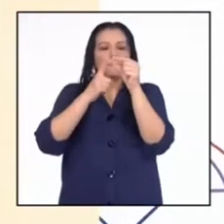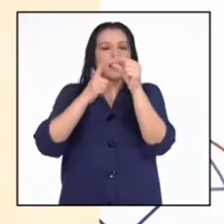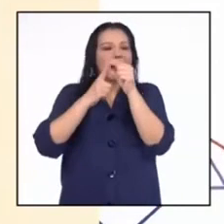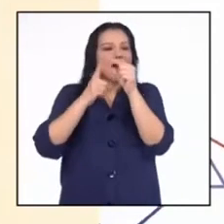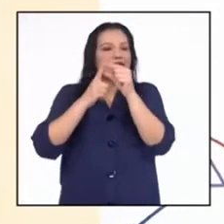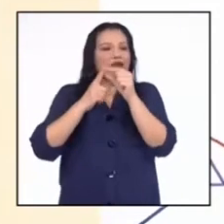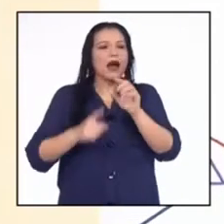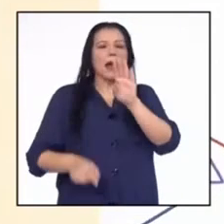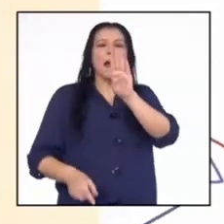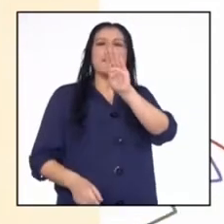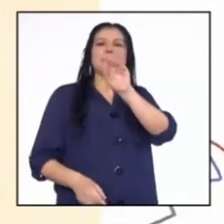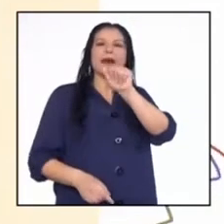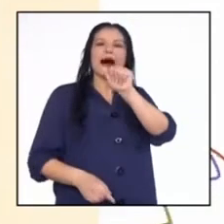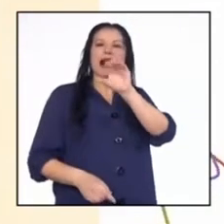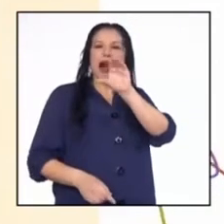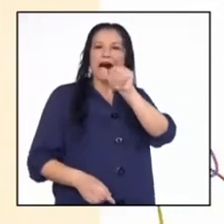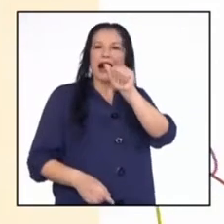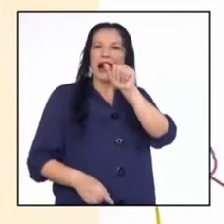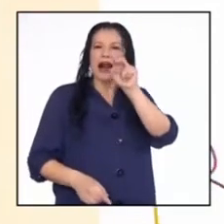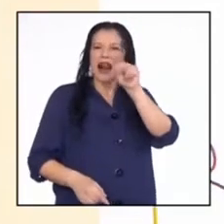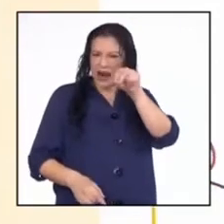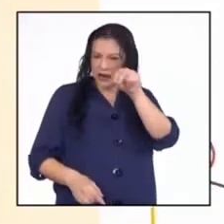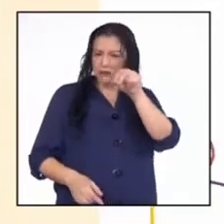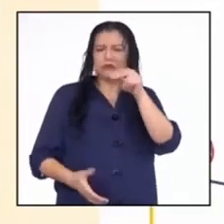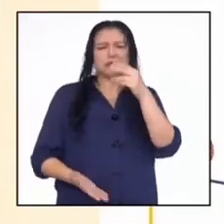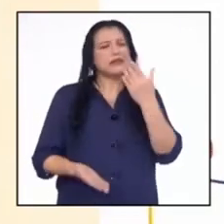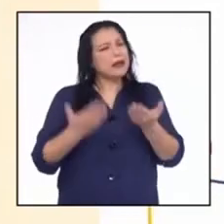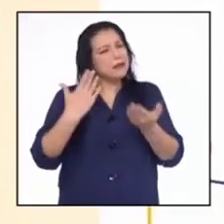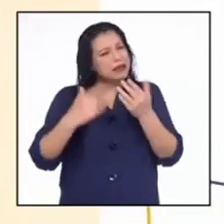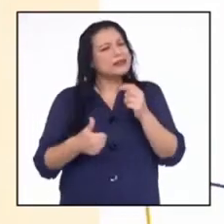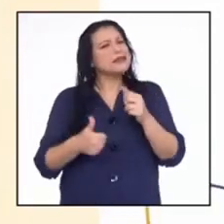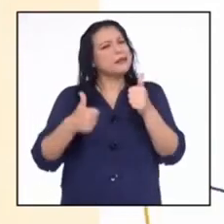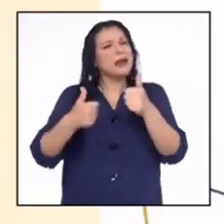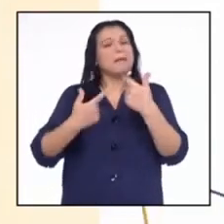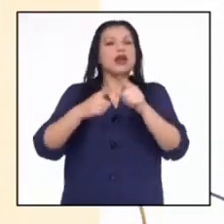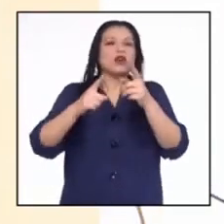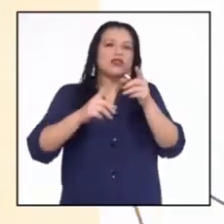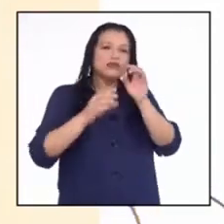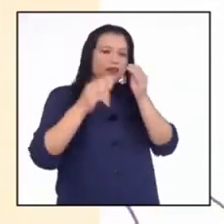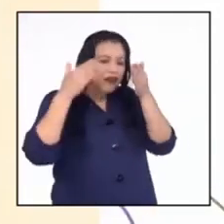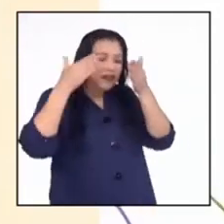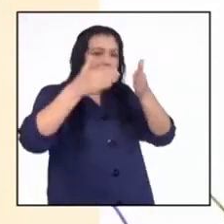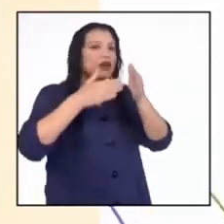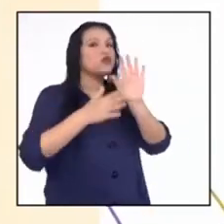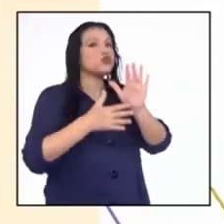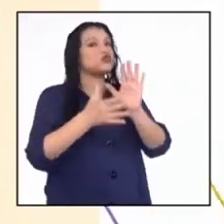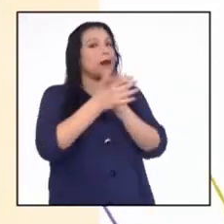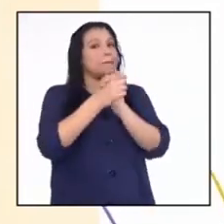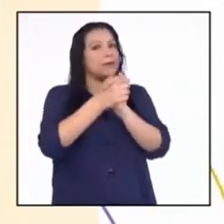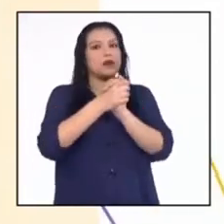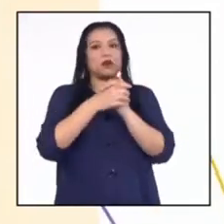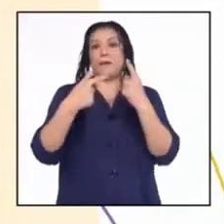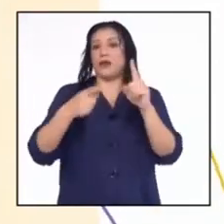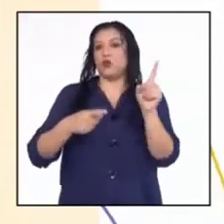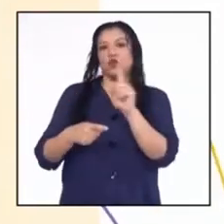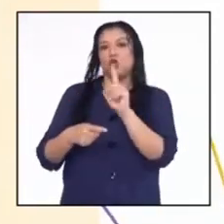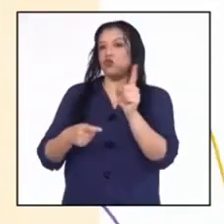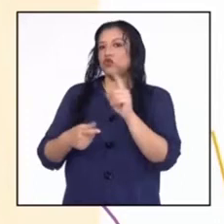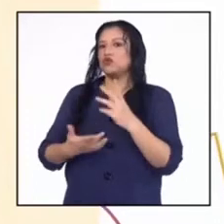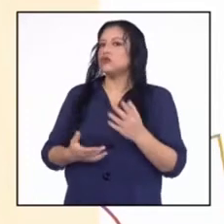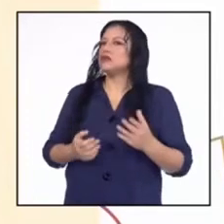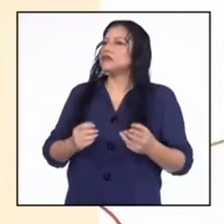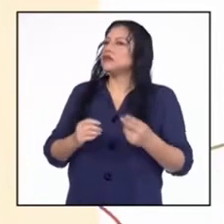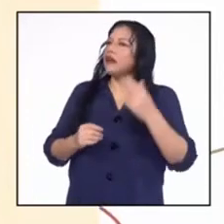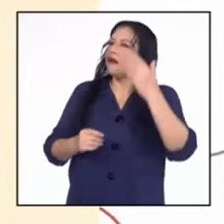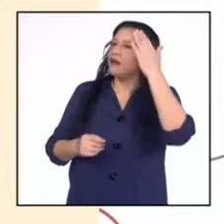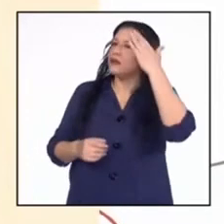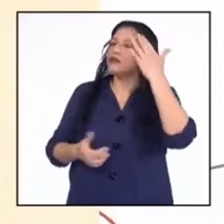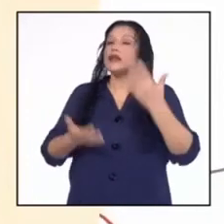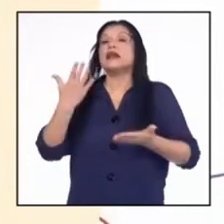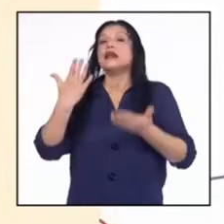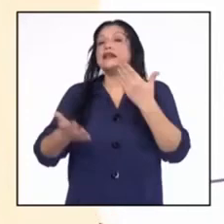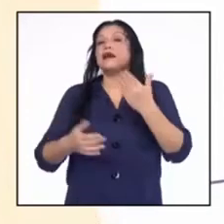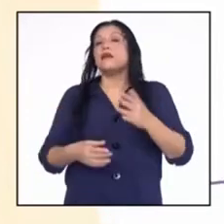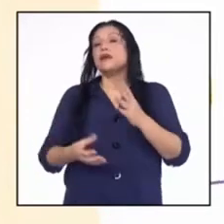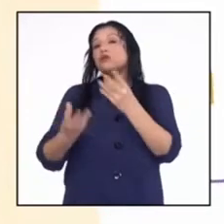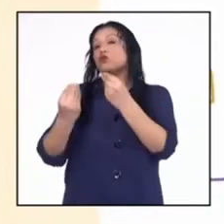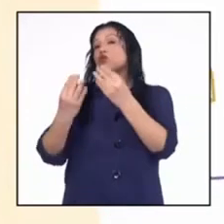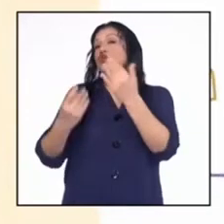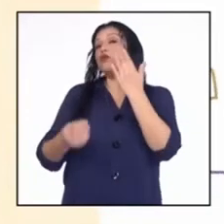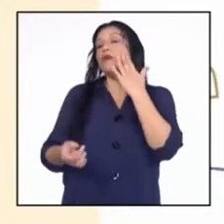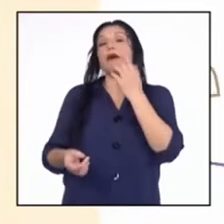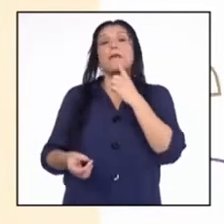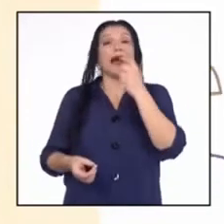bacán está bien, pero si fuera dirigido a tus amigos. Pero no estamos seguros de que nuestros padres la